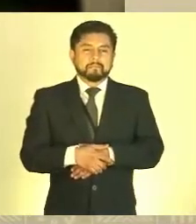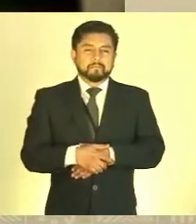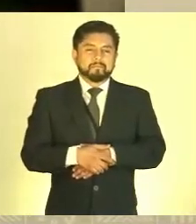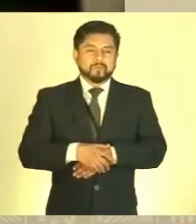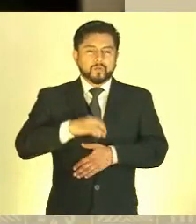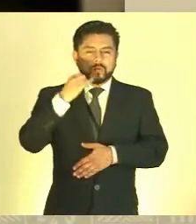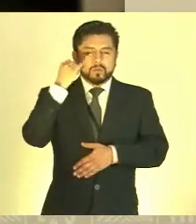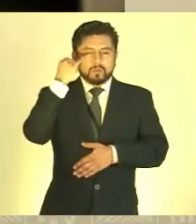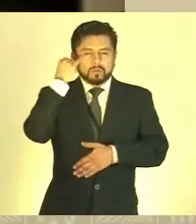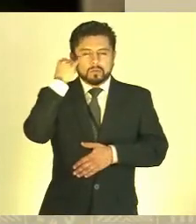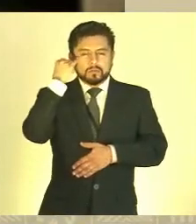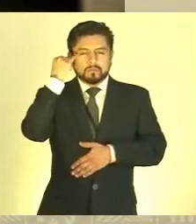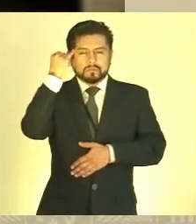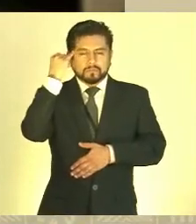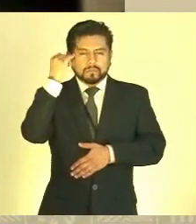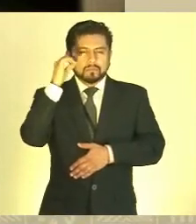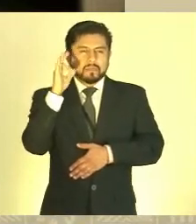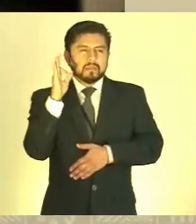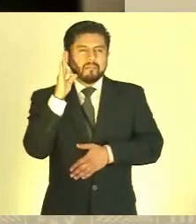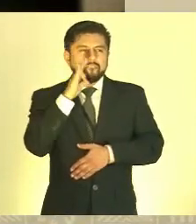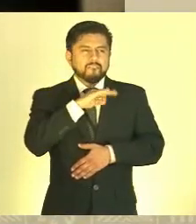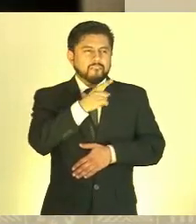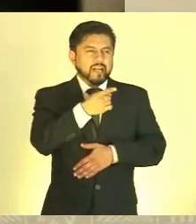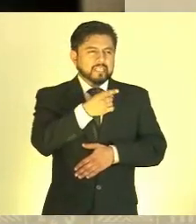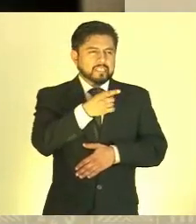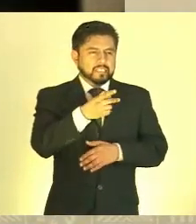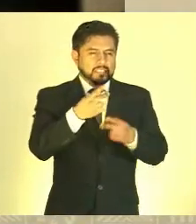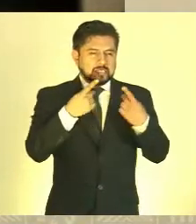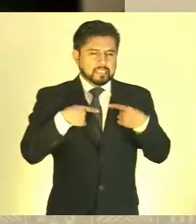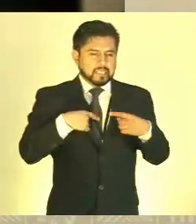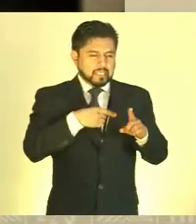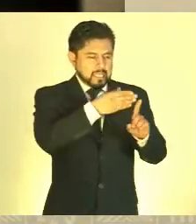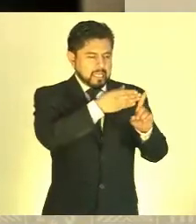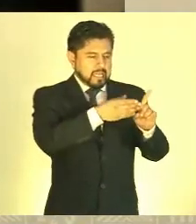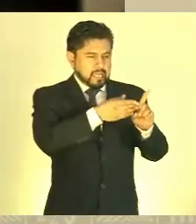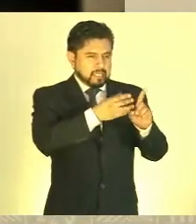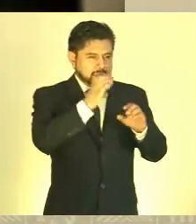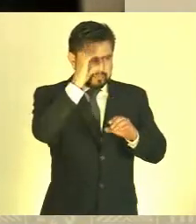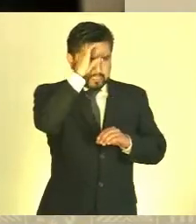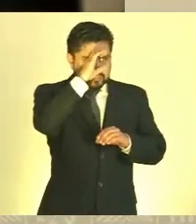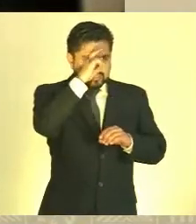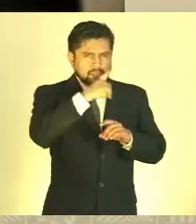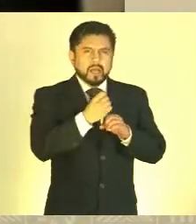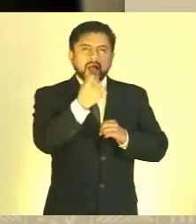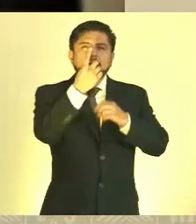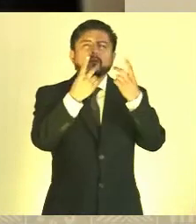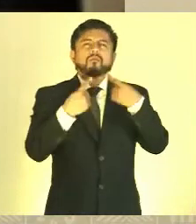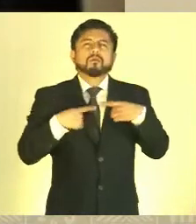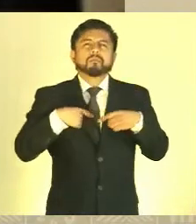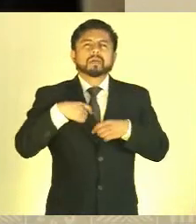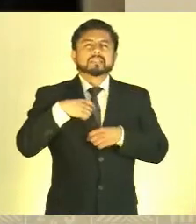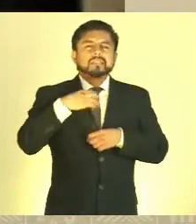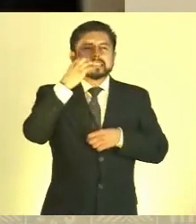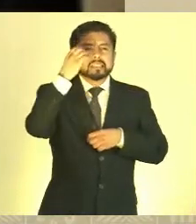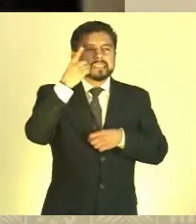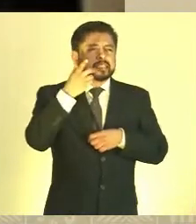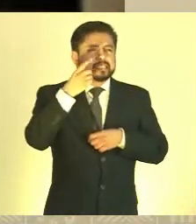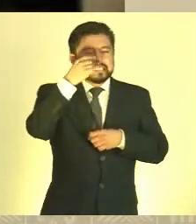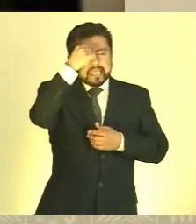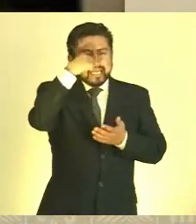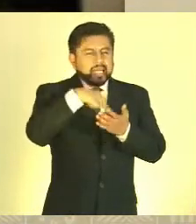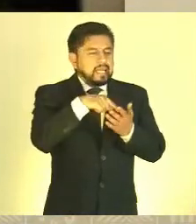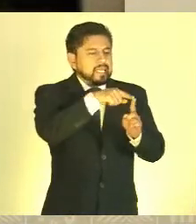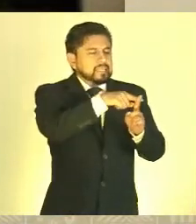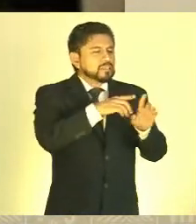otra idea falsa sobre los científicos, ¿no? Porque la gente cree que los científicos son hombrecitos grises que están todo